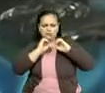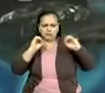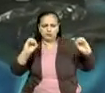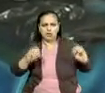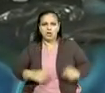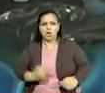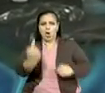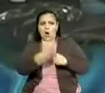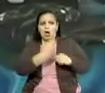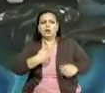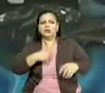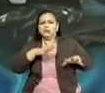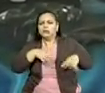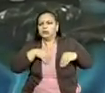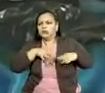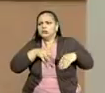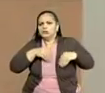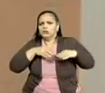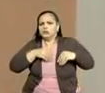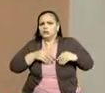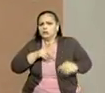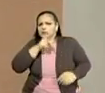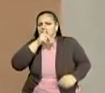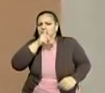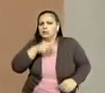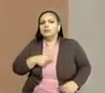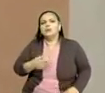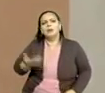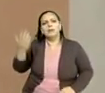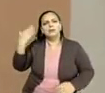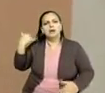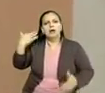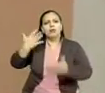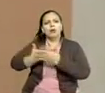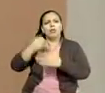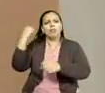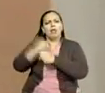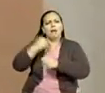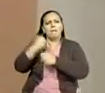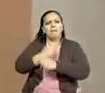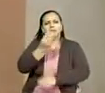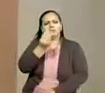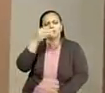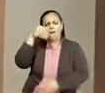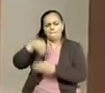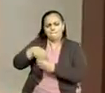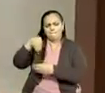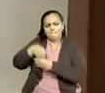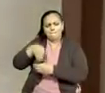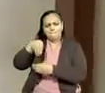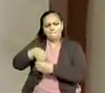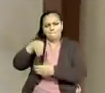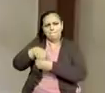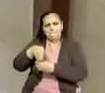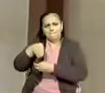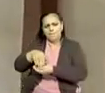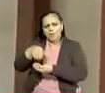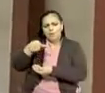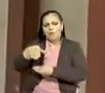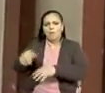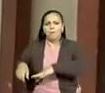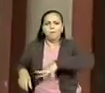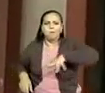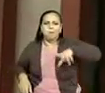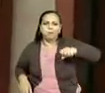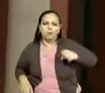preferí, o sea, que todos los ahorros de mi vida se los lleven. Pero a decir de los trabajadores del sector, no es la primera vez que se